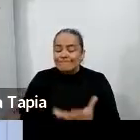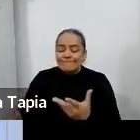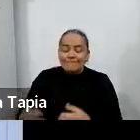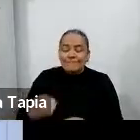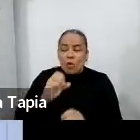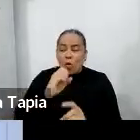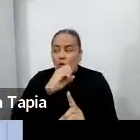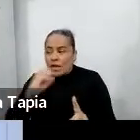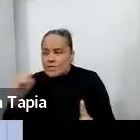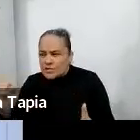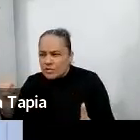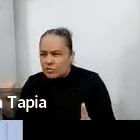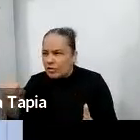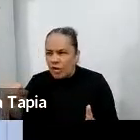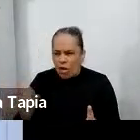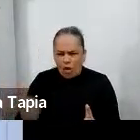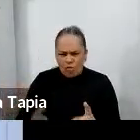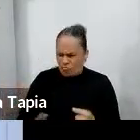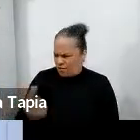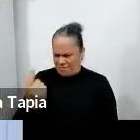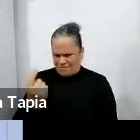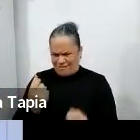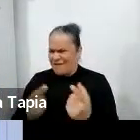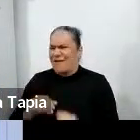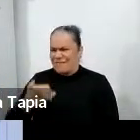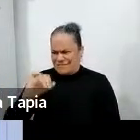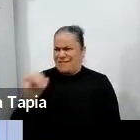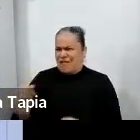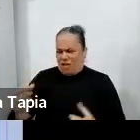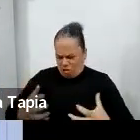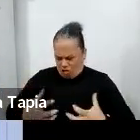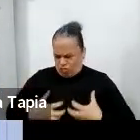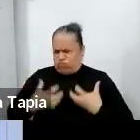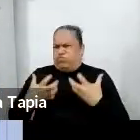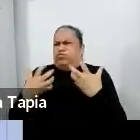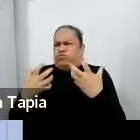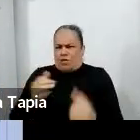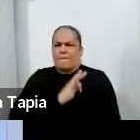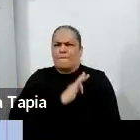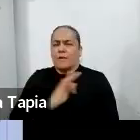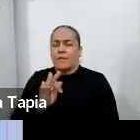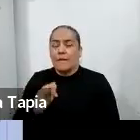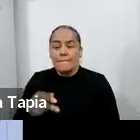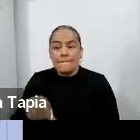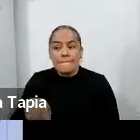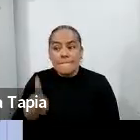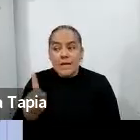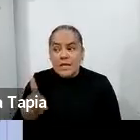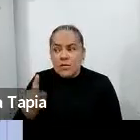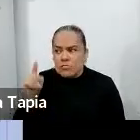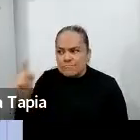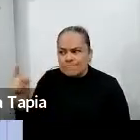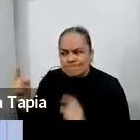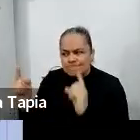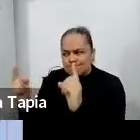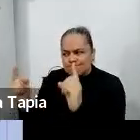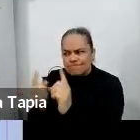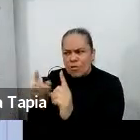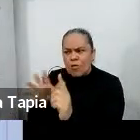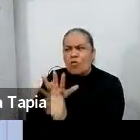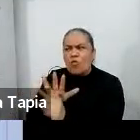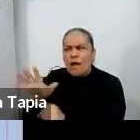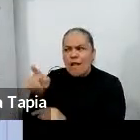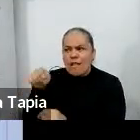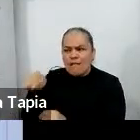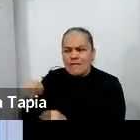cualquiera puede ponerse furioso, eso es fácil. Sin embargo, estar furioso con la persona correcta, en el lugar